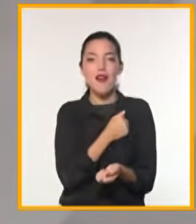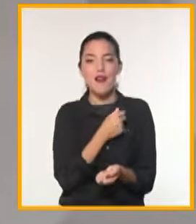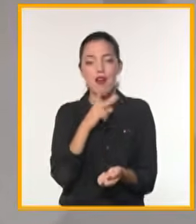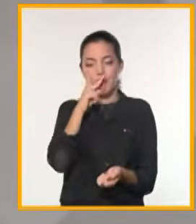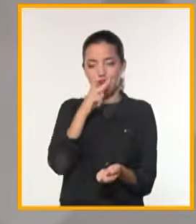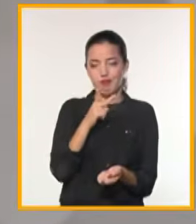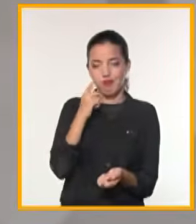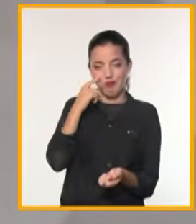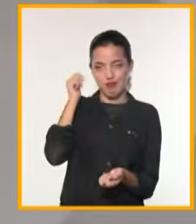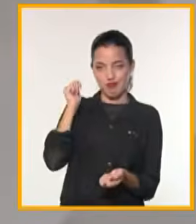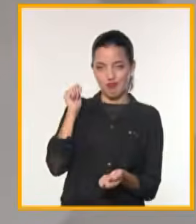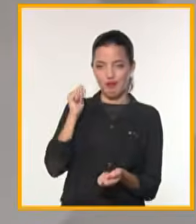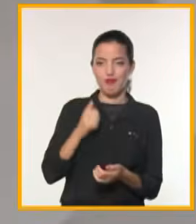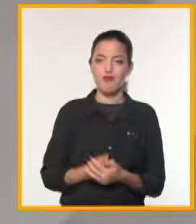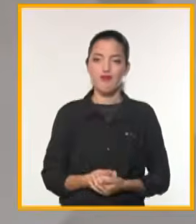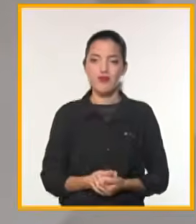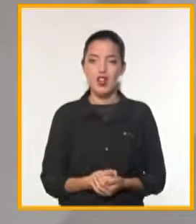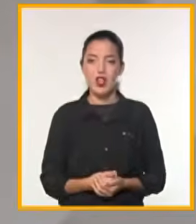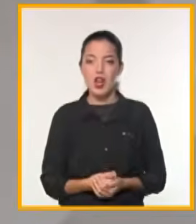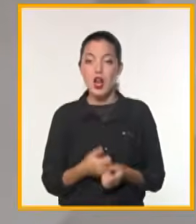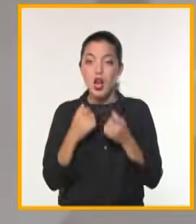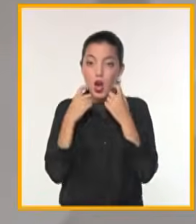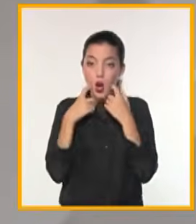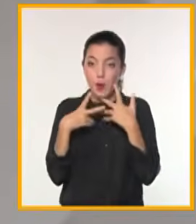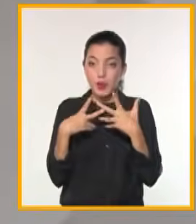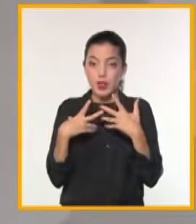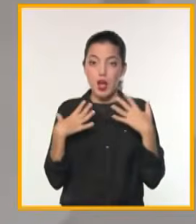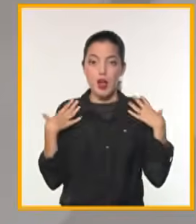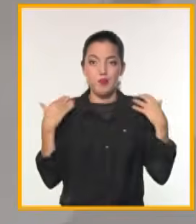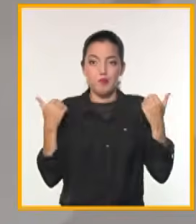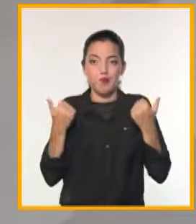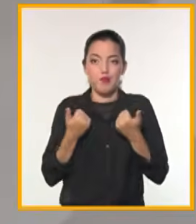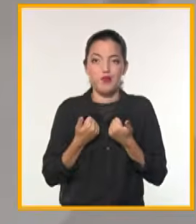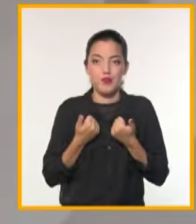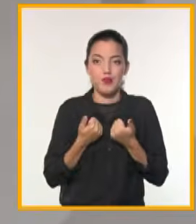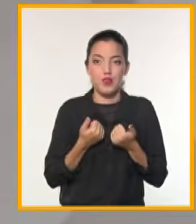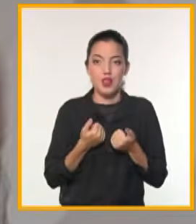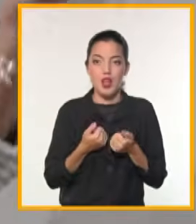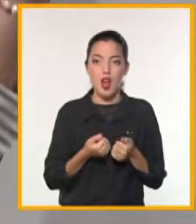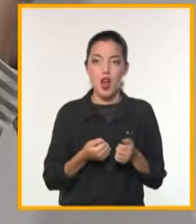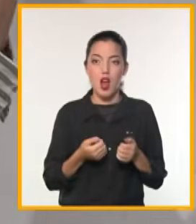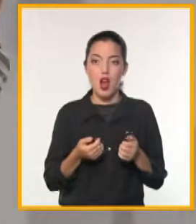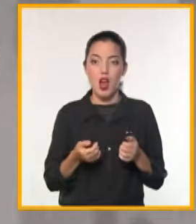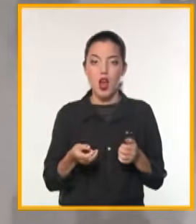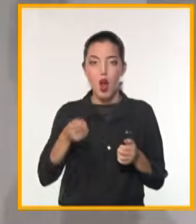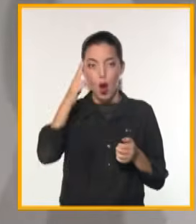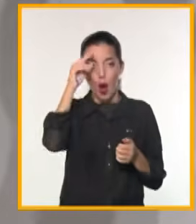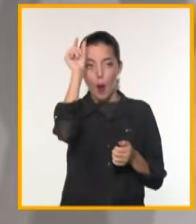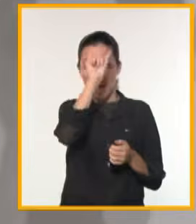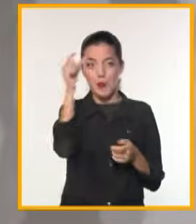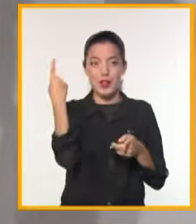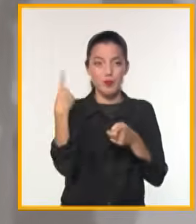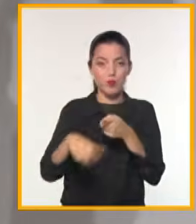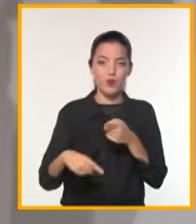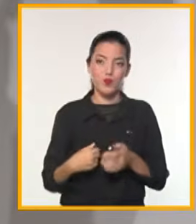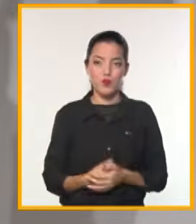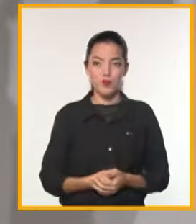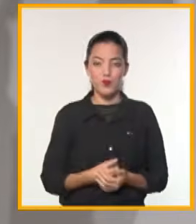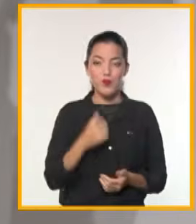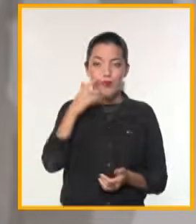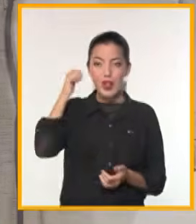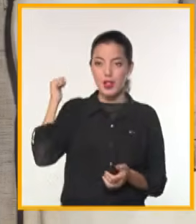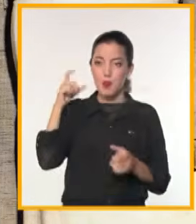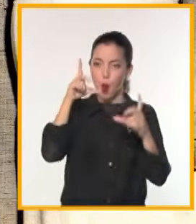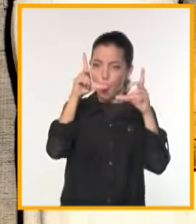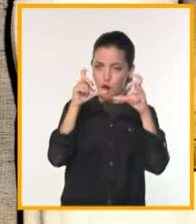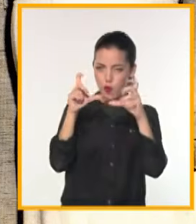muy famoso ya porque estaba dirigiendo el Sanatorio de los Cocos. Bueno, aquí estamos viendo Ahí la está, foto que debíamos, ahí ¿no? está mi mamá,